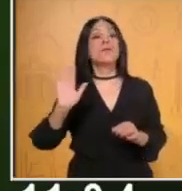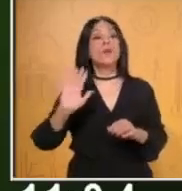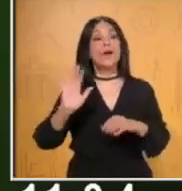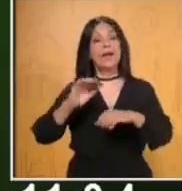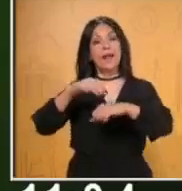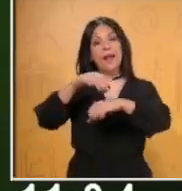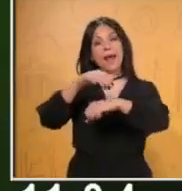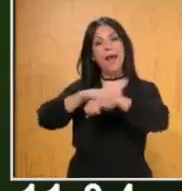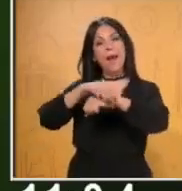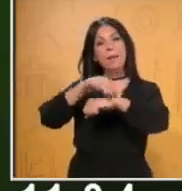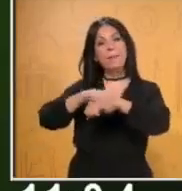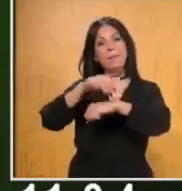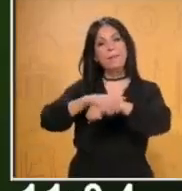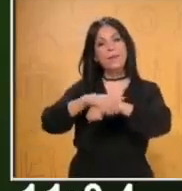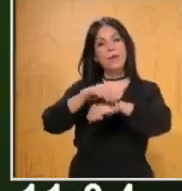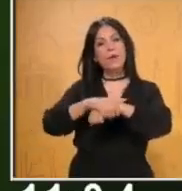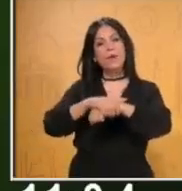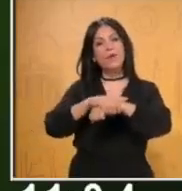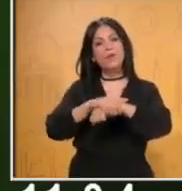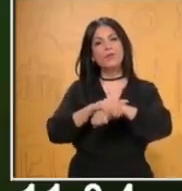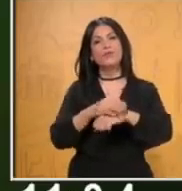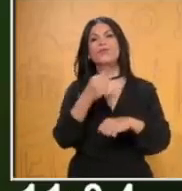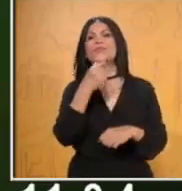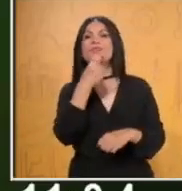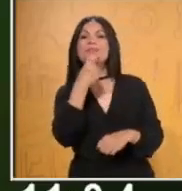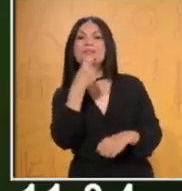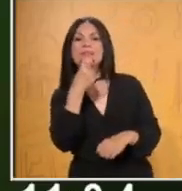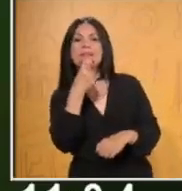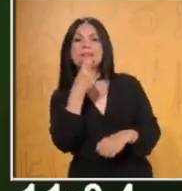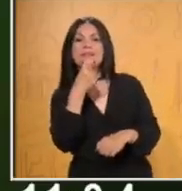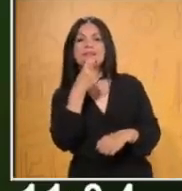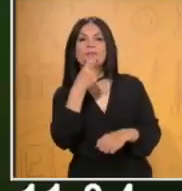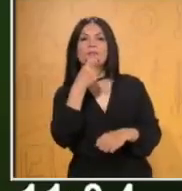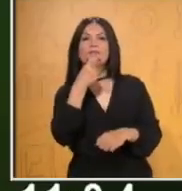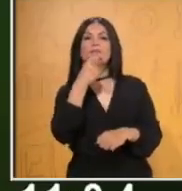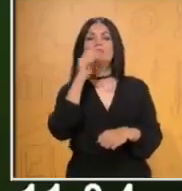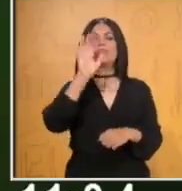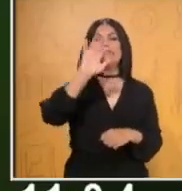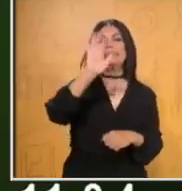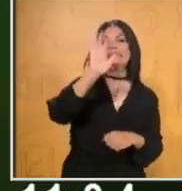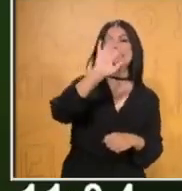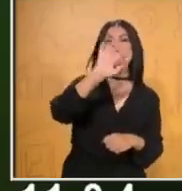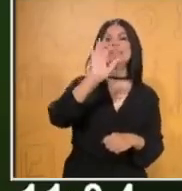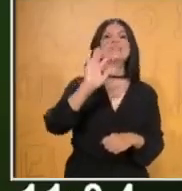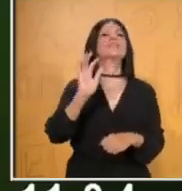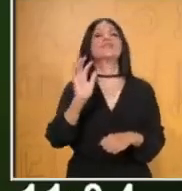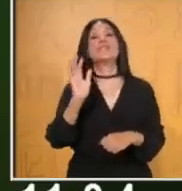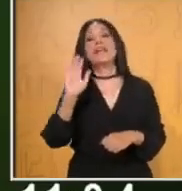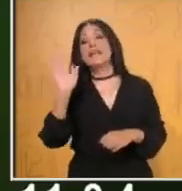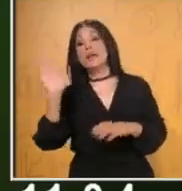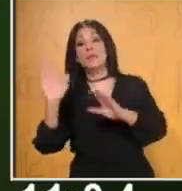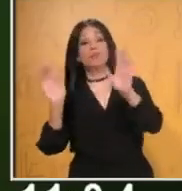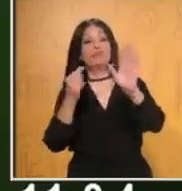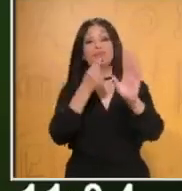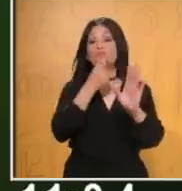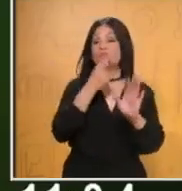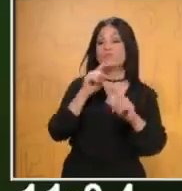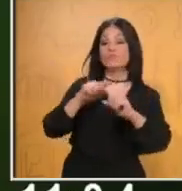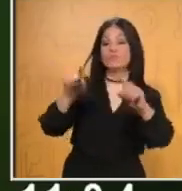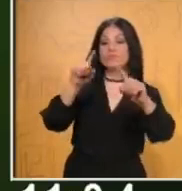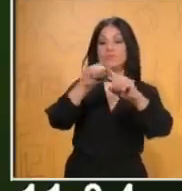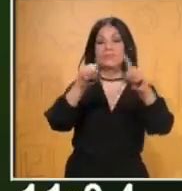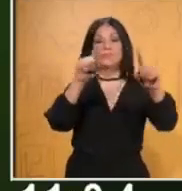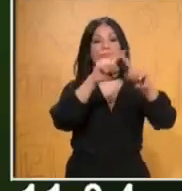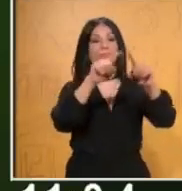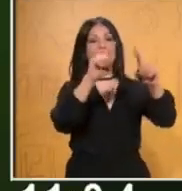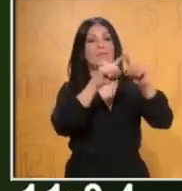Salvador Mendoza, Osvaldo García, Jessica Rubí, Luis Belmares, Gildardo Quintanilla, Kareli Esquivel,